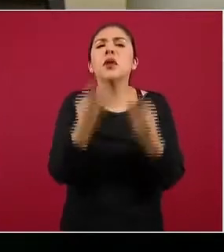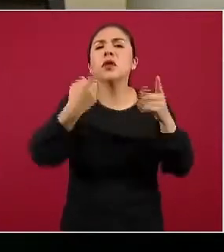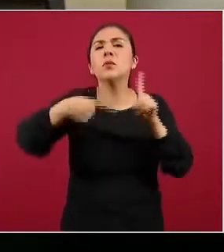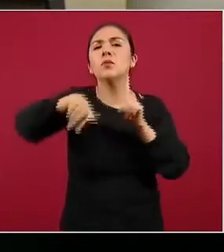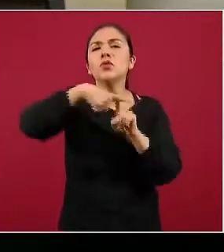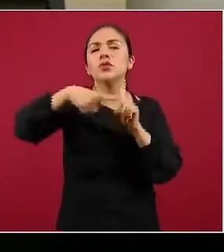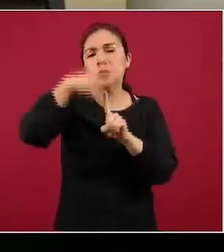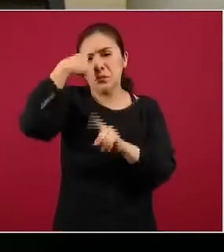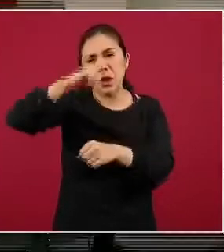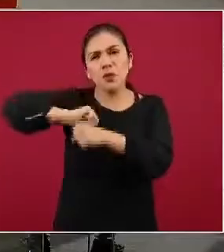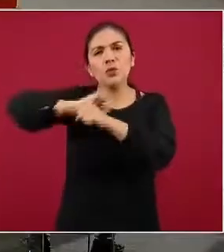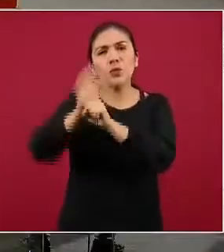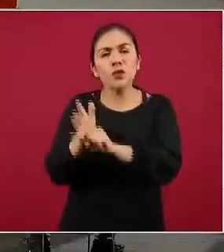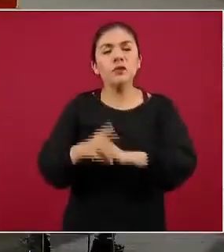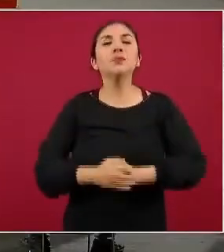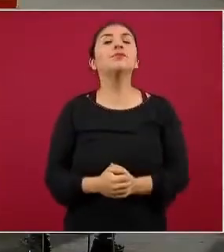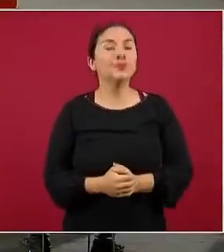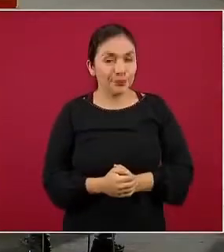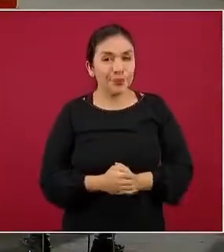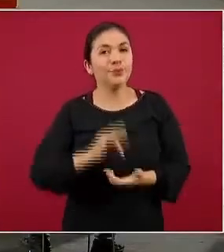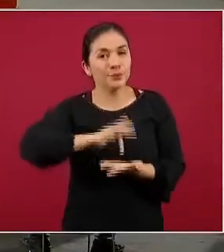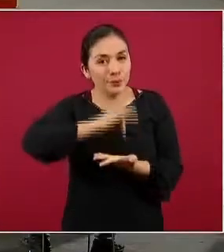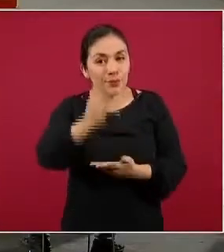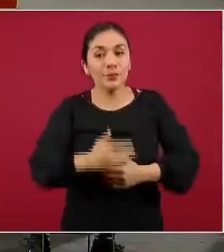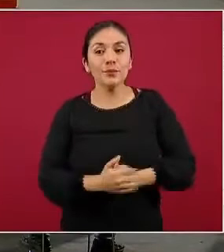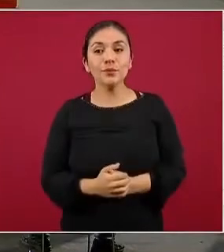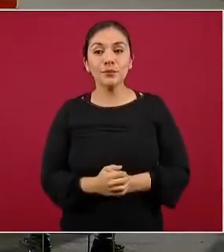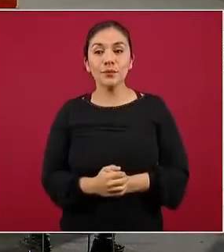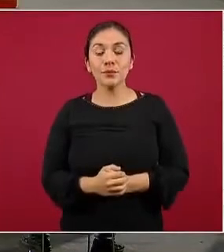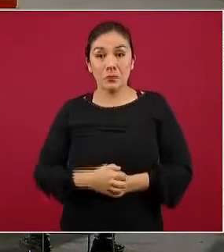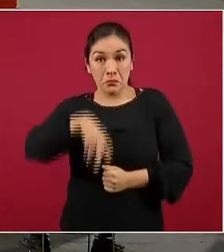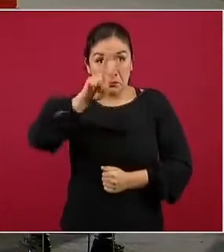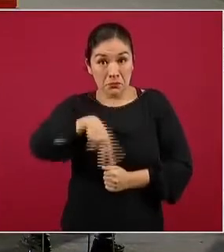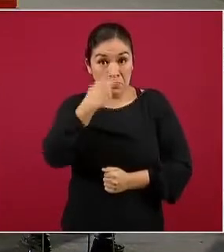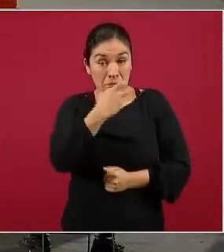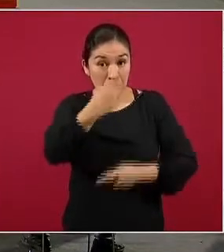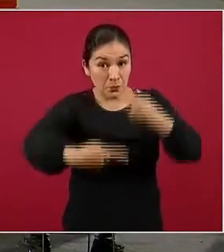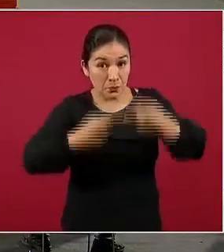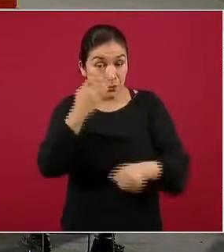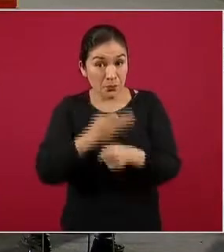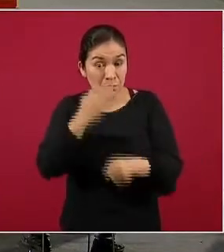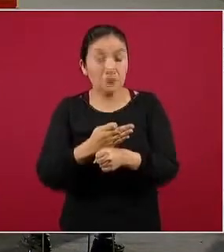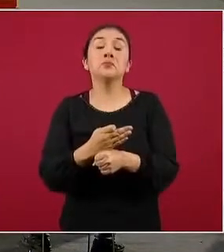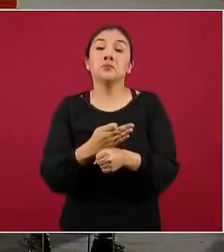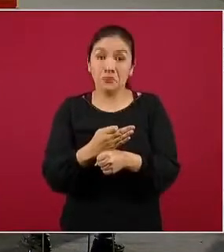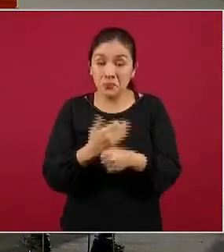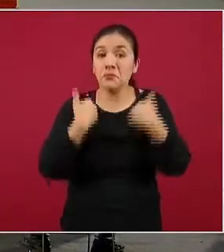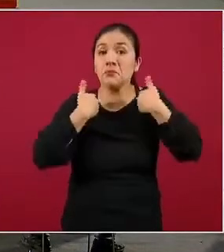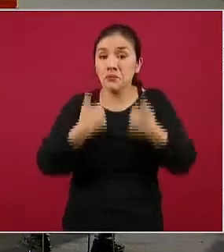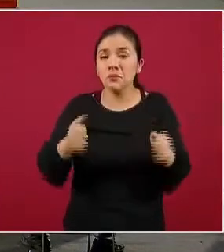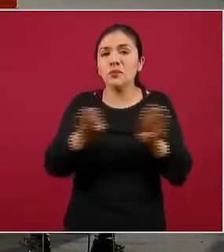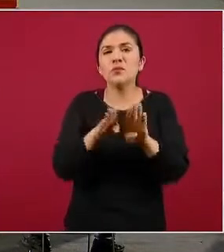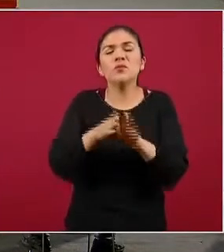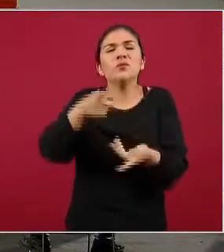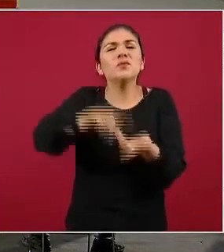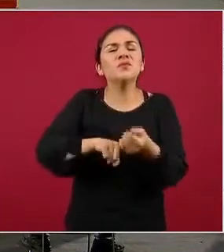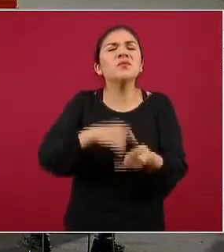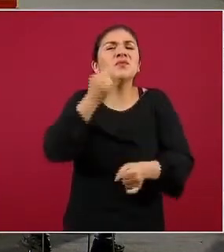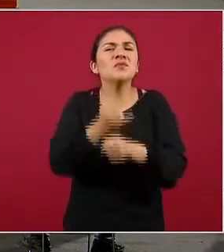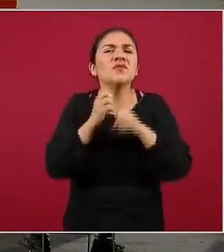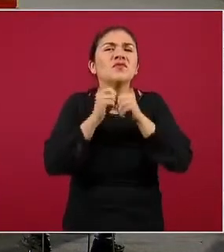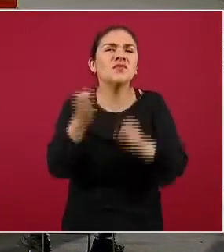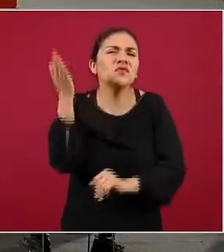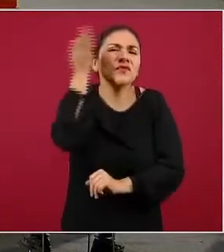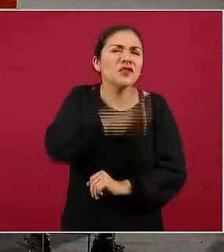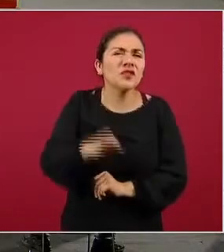pruebas de coronavirus. Gracias. Es ilustrativa la pregunta que usted hace del fenómeno de la infodemia,